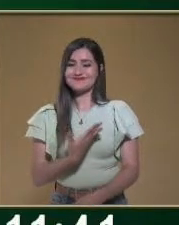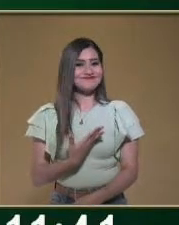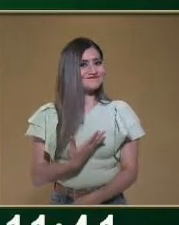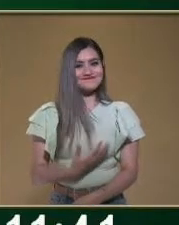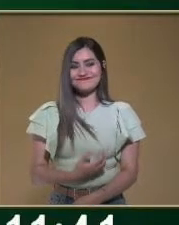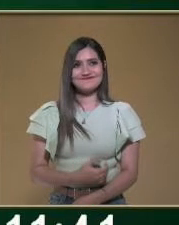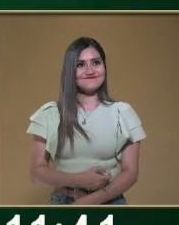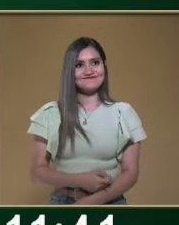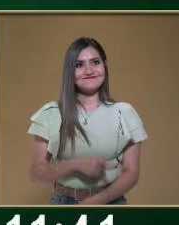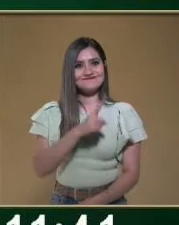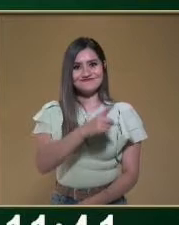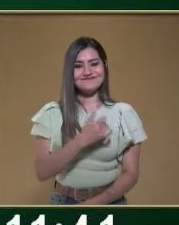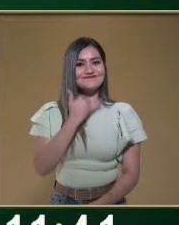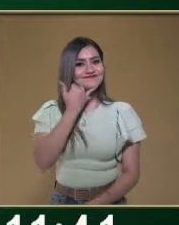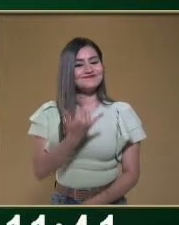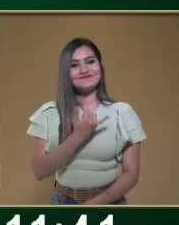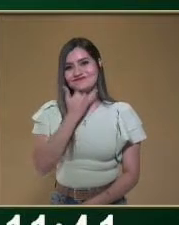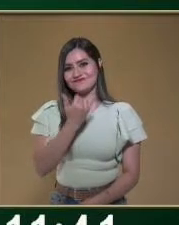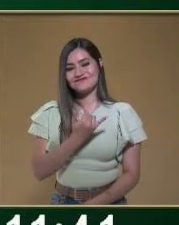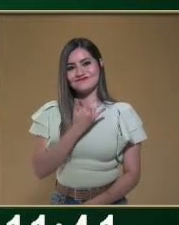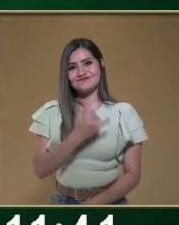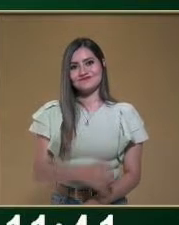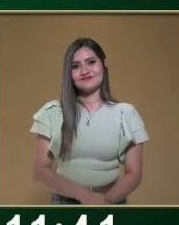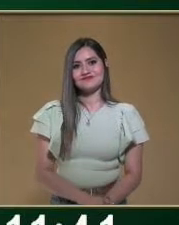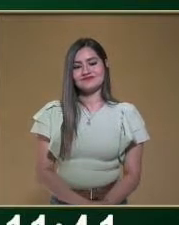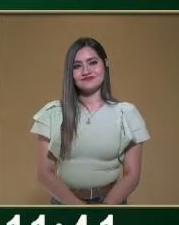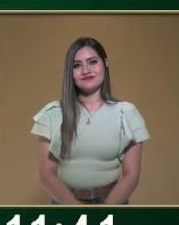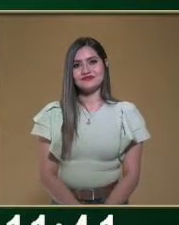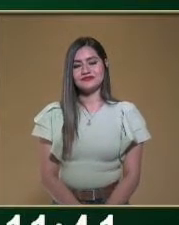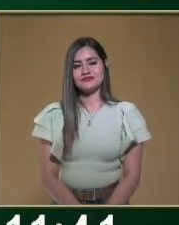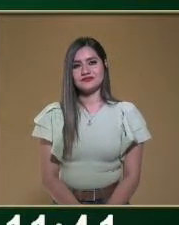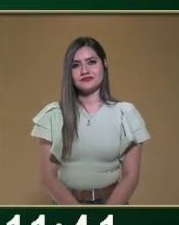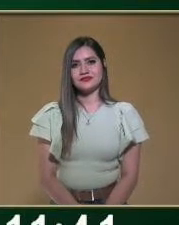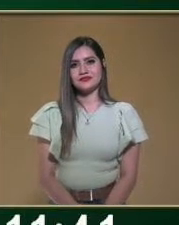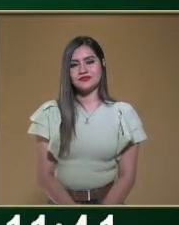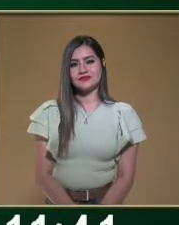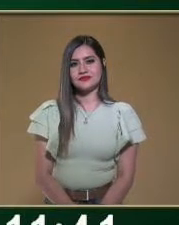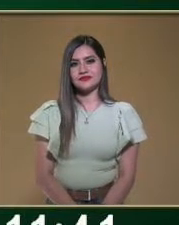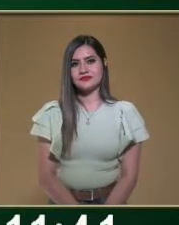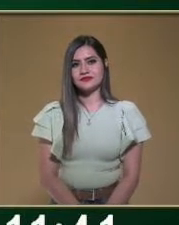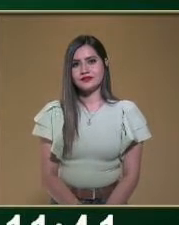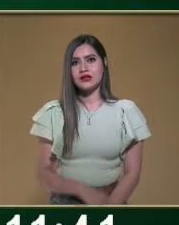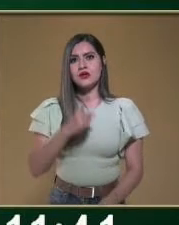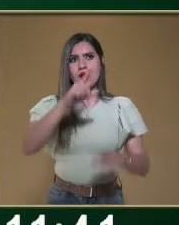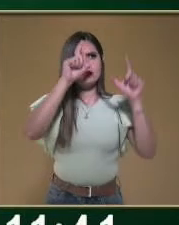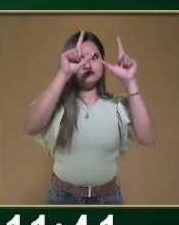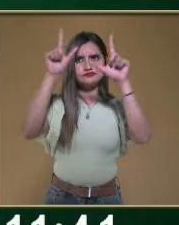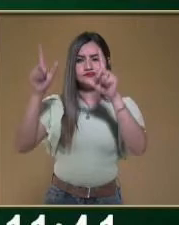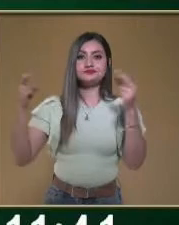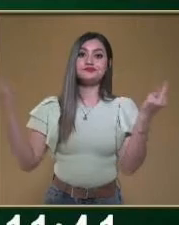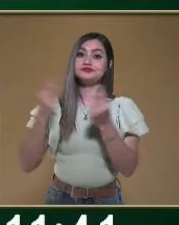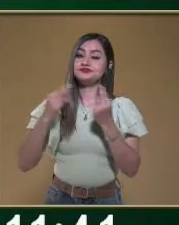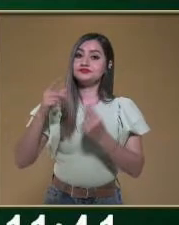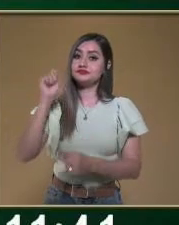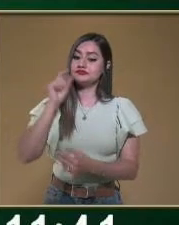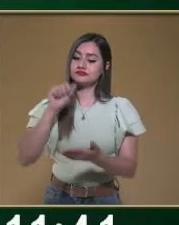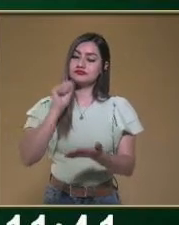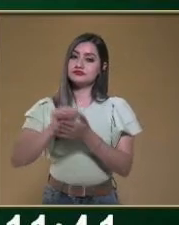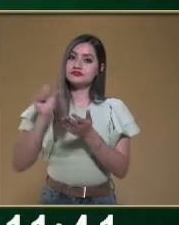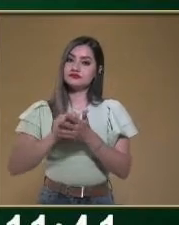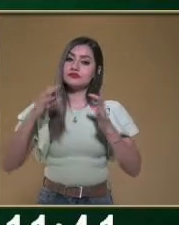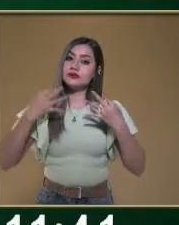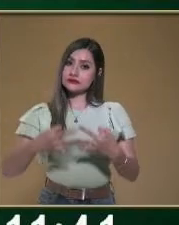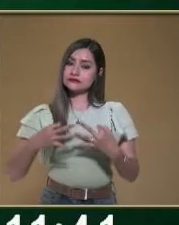ahí hay algunos errores de ortografía y recuerda que en tus carteles tienes que ir revisando también y con ayuda del